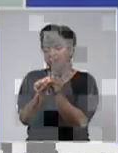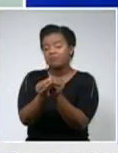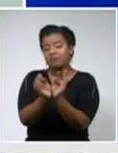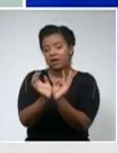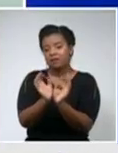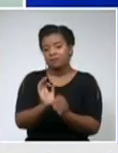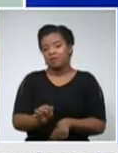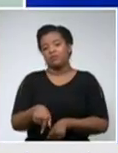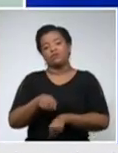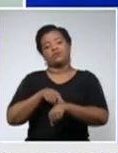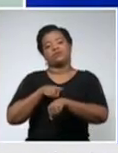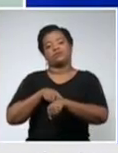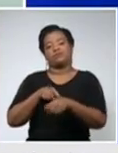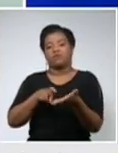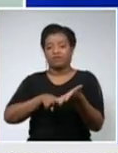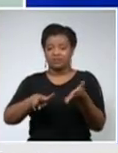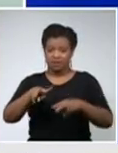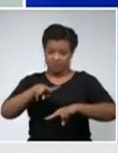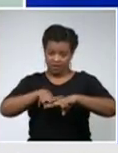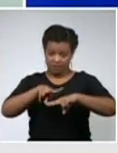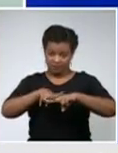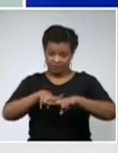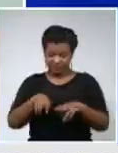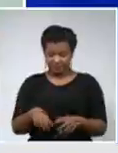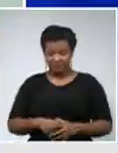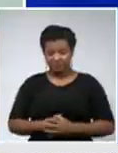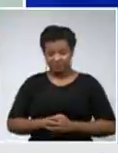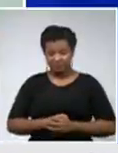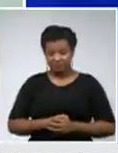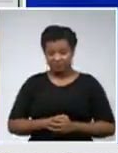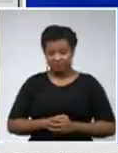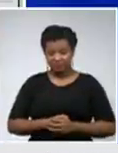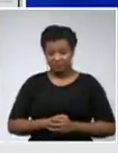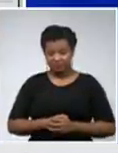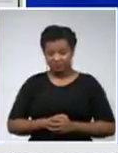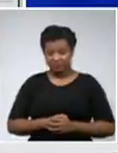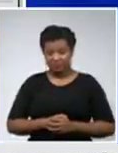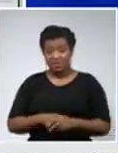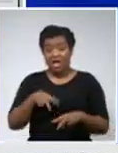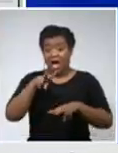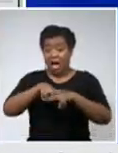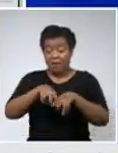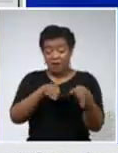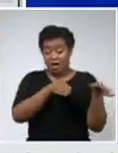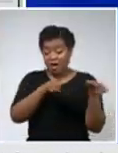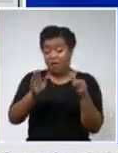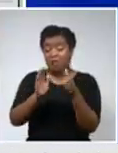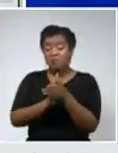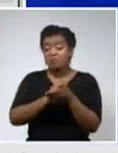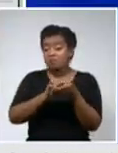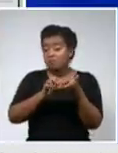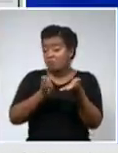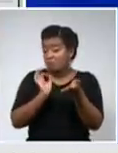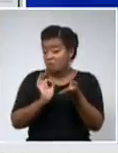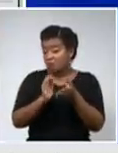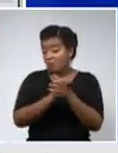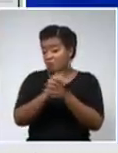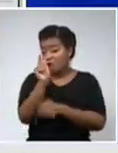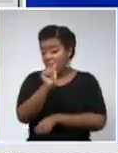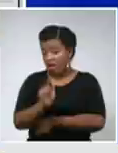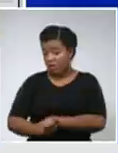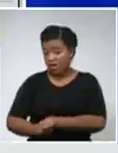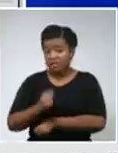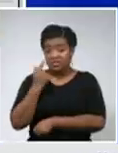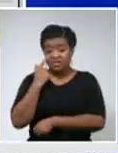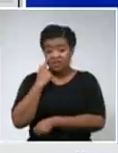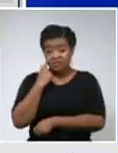en esta provincia. Le sigue a La Habana la provincia de Mayabeque, que ahí se puede ver en la curva